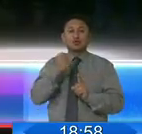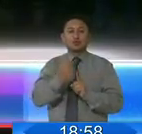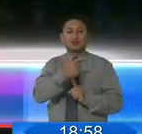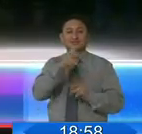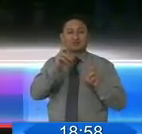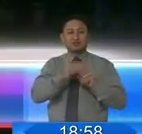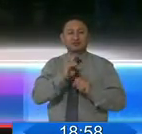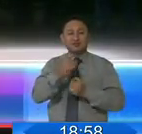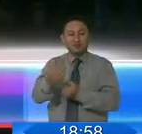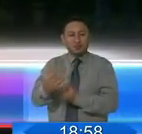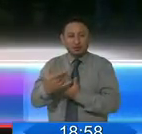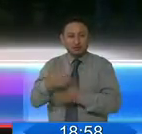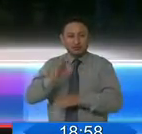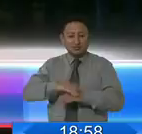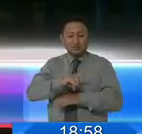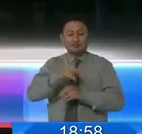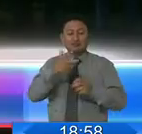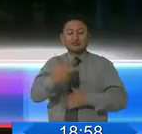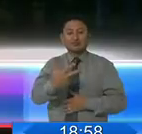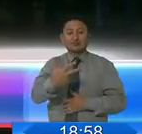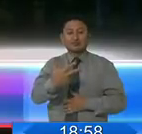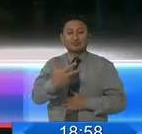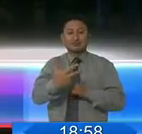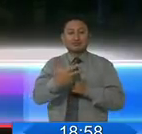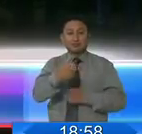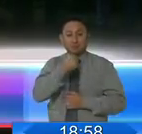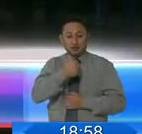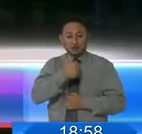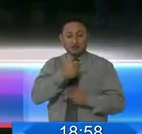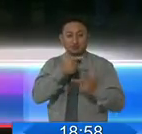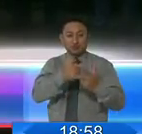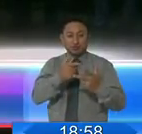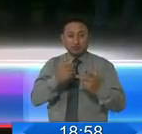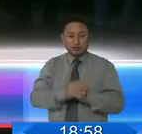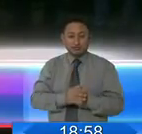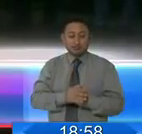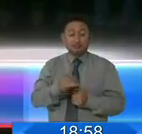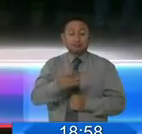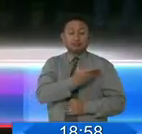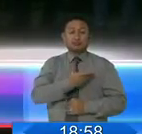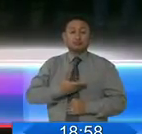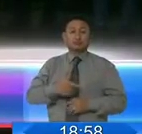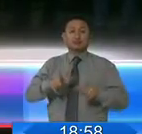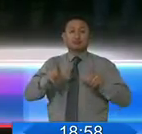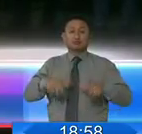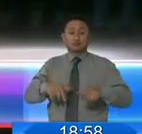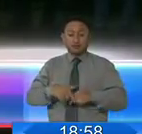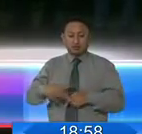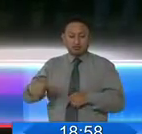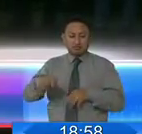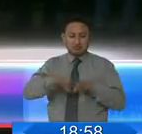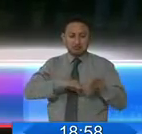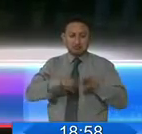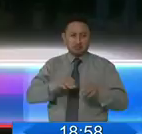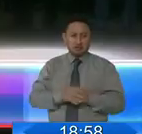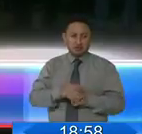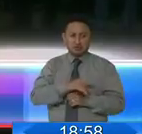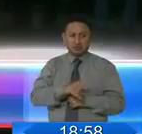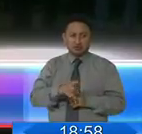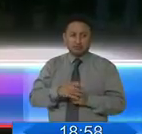referente a los periodistas asesinados en ataques granadas el presidente de la república le habría indicado que no se